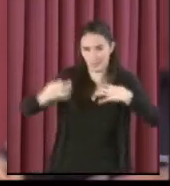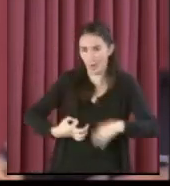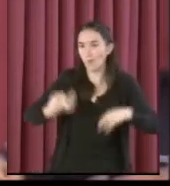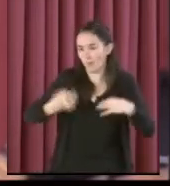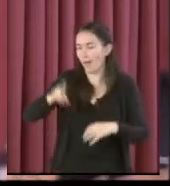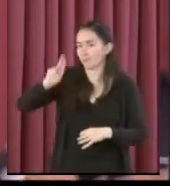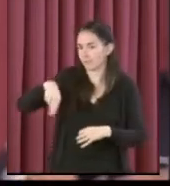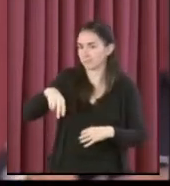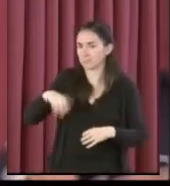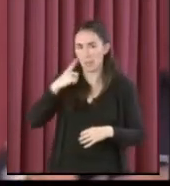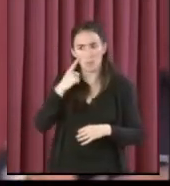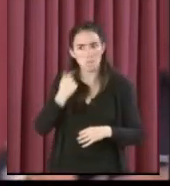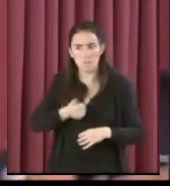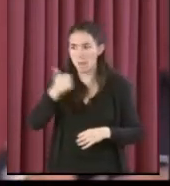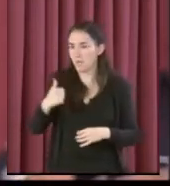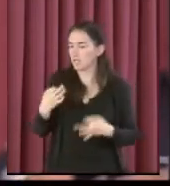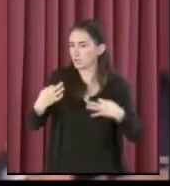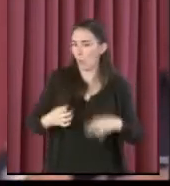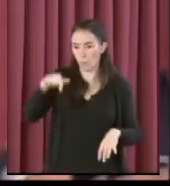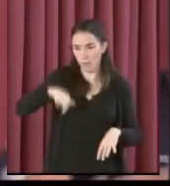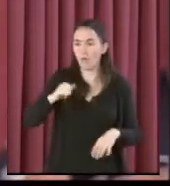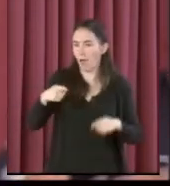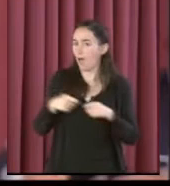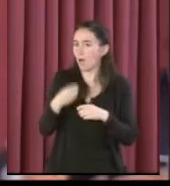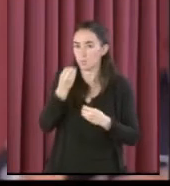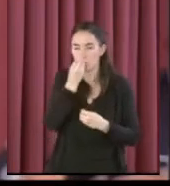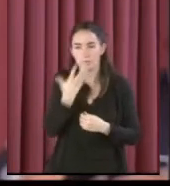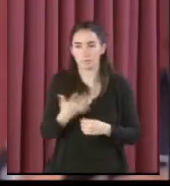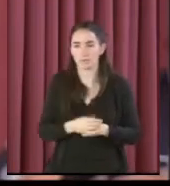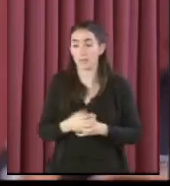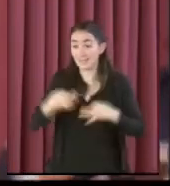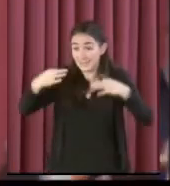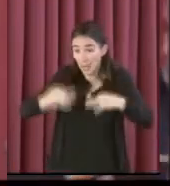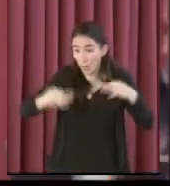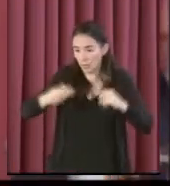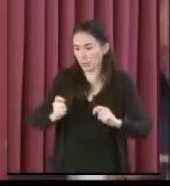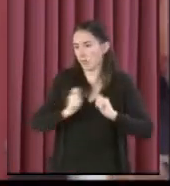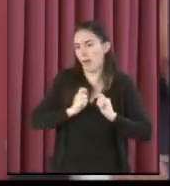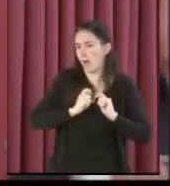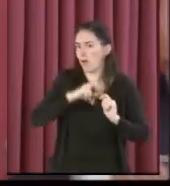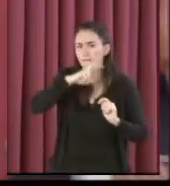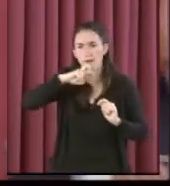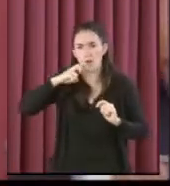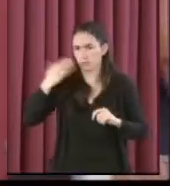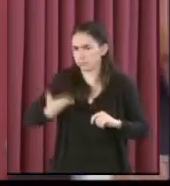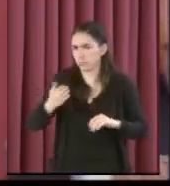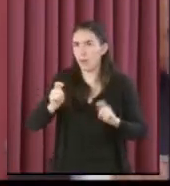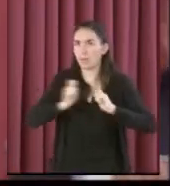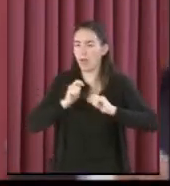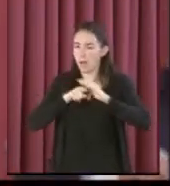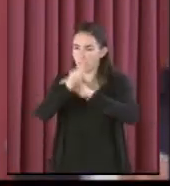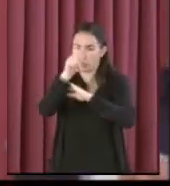seguros y sentirnos, además, seguros. La seguridad es un valor esencial para el desarrollo de las personas y de la